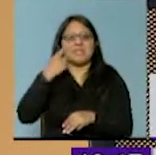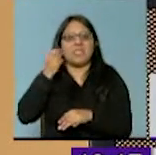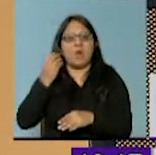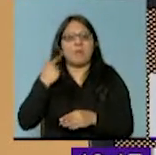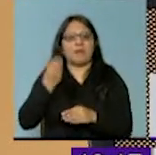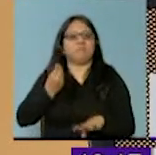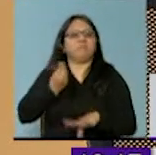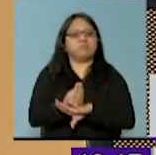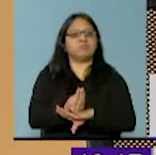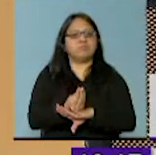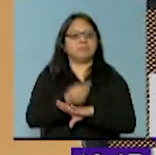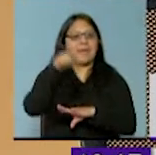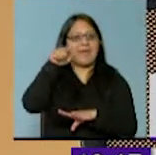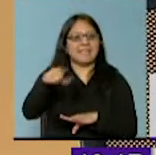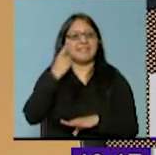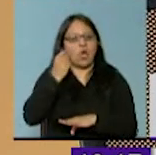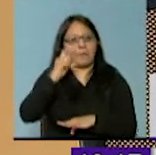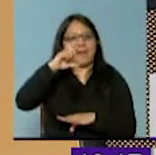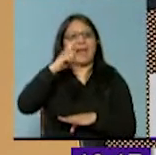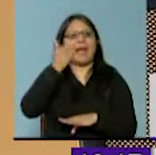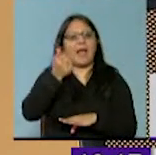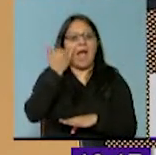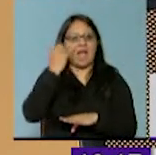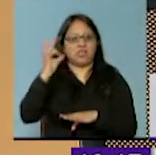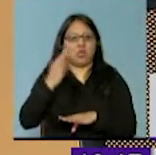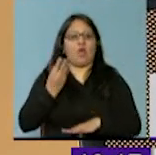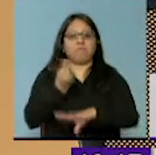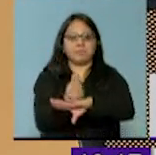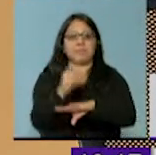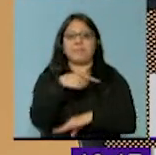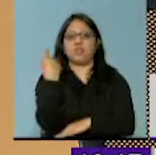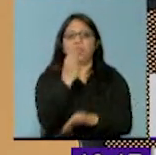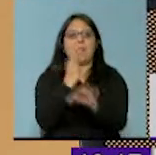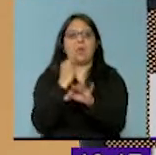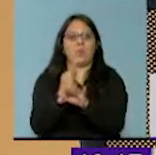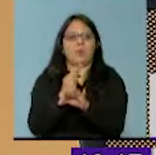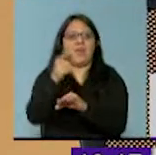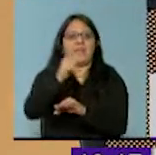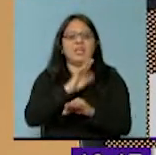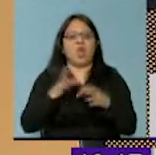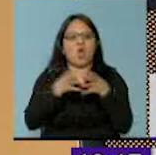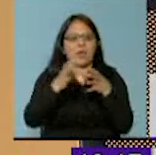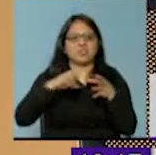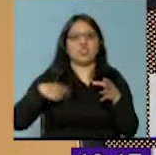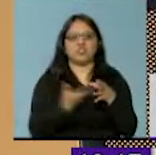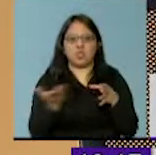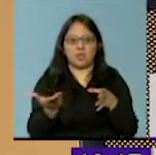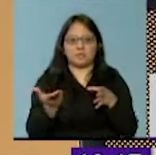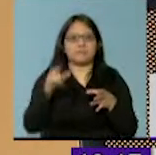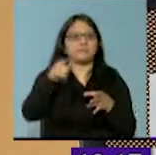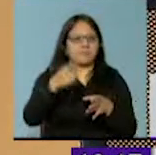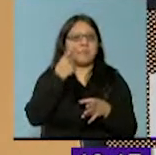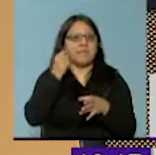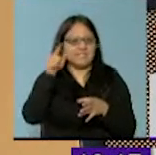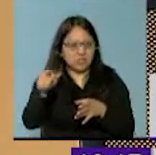frente de 10 establecimientos educativos? Una persona que está al frente de una organización social, una persona vinculada con la noche, una persona